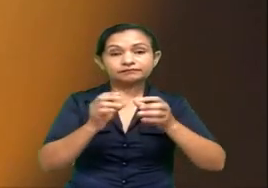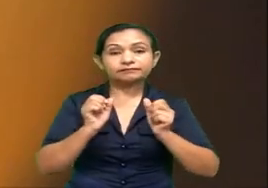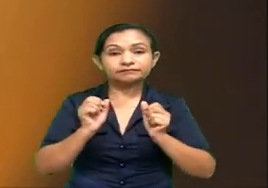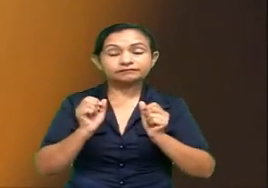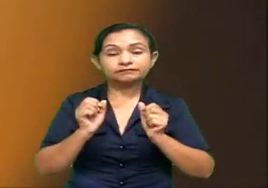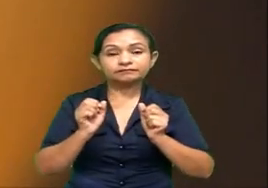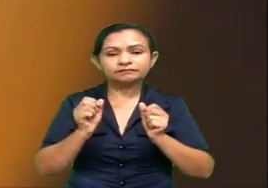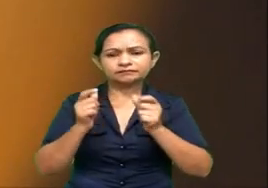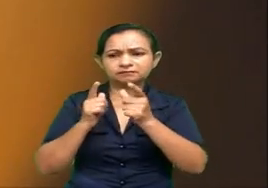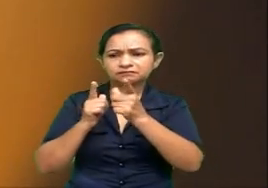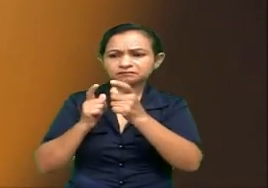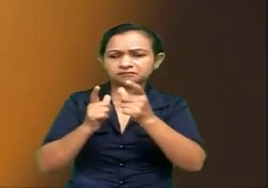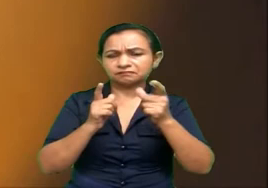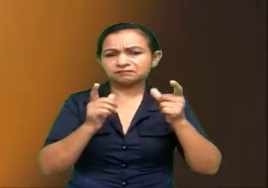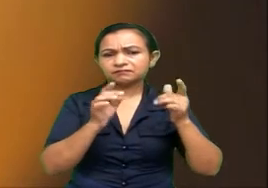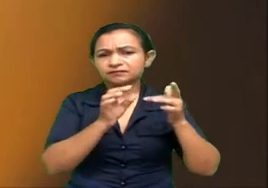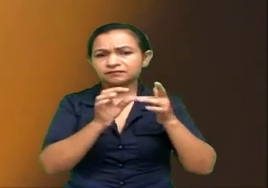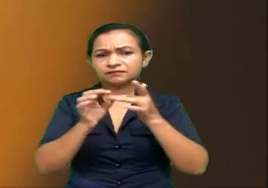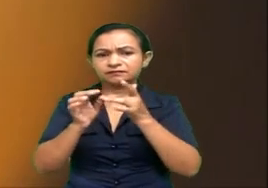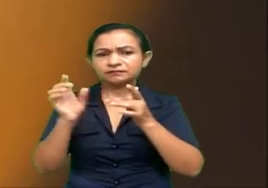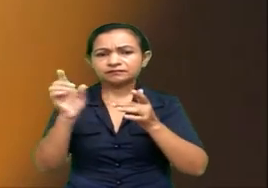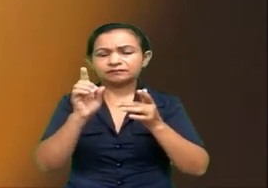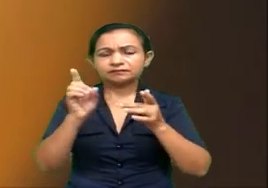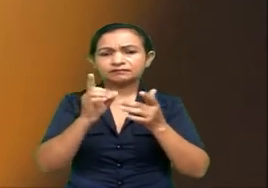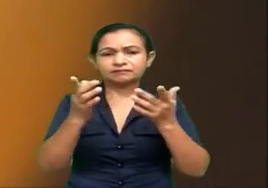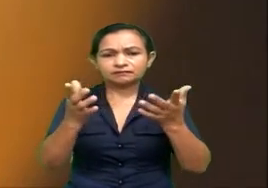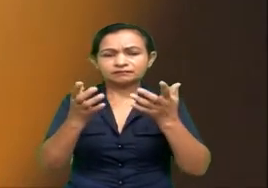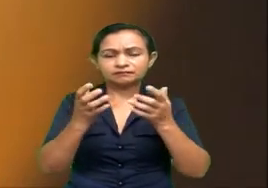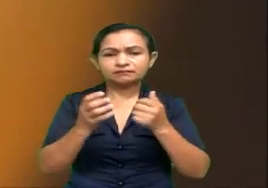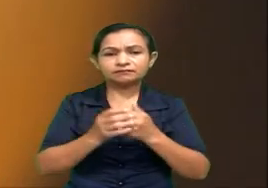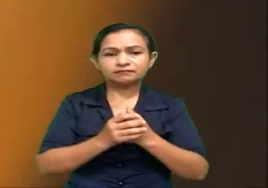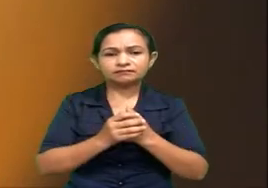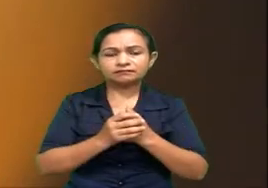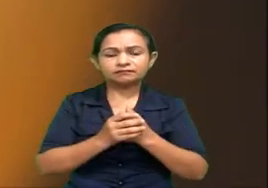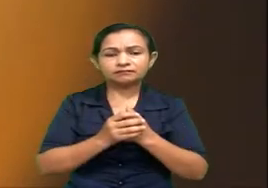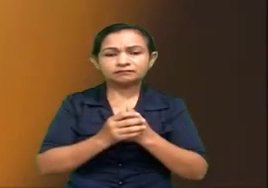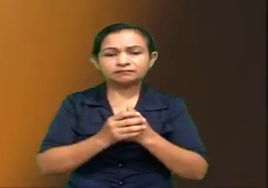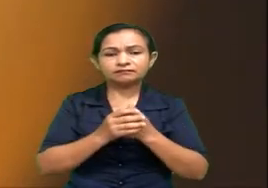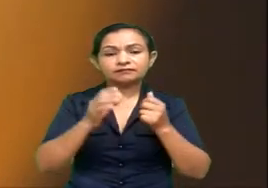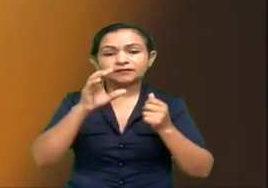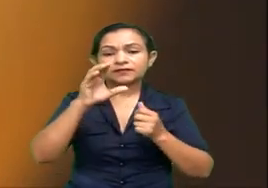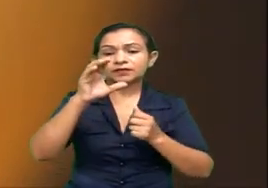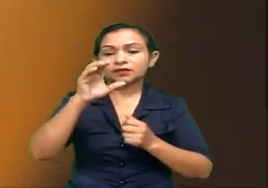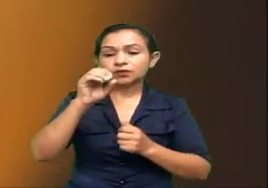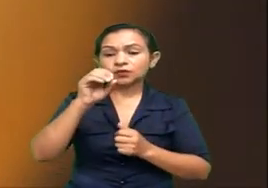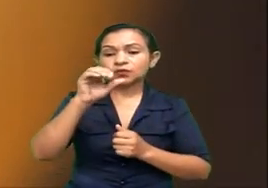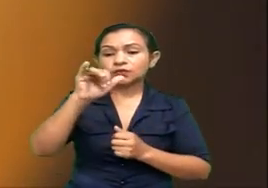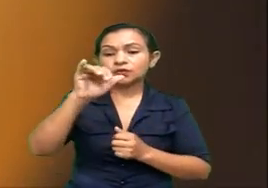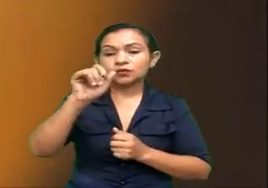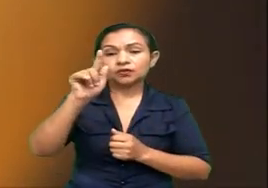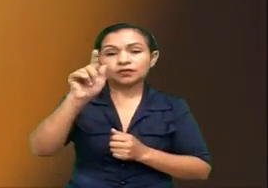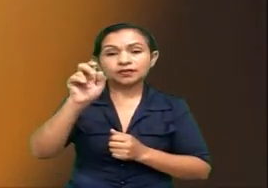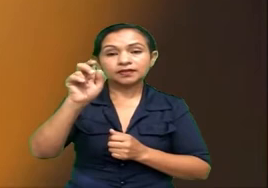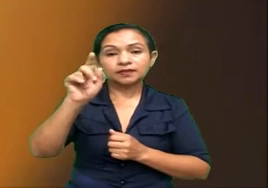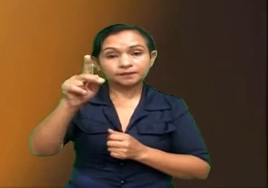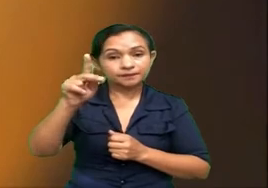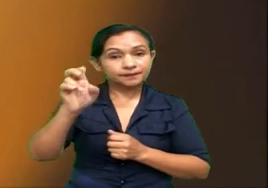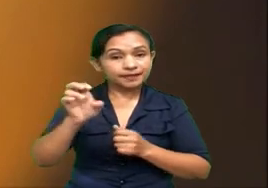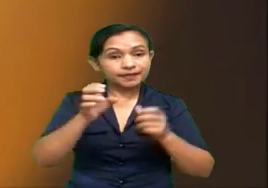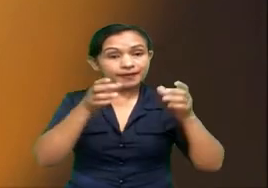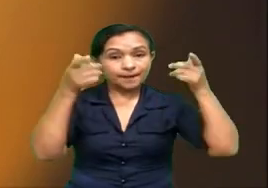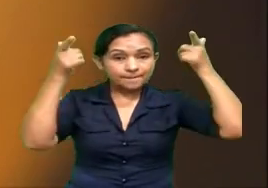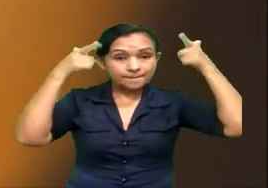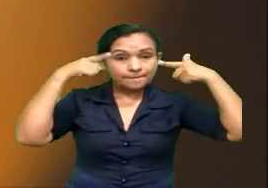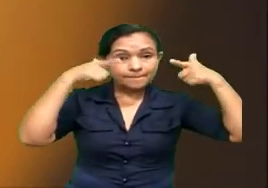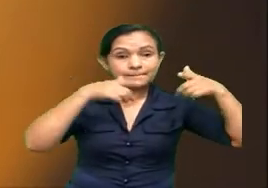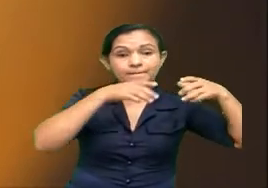con artillería y todo a tomarse el cerro del Coyotepe. Uh-huh. Y en el Coyotepe